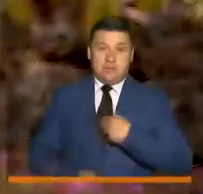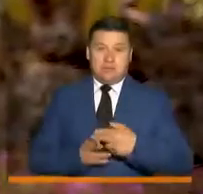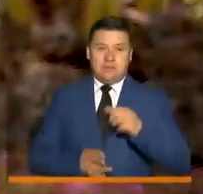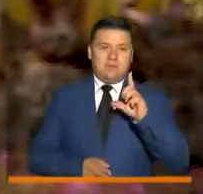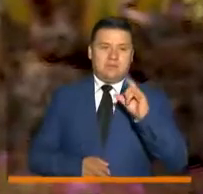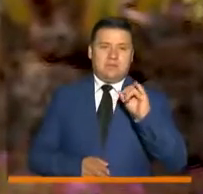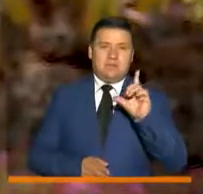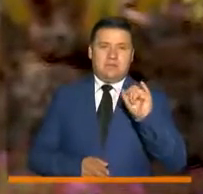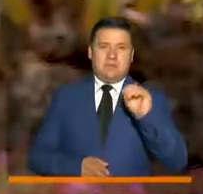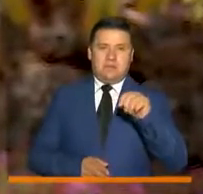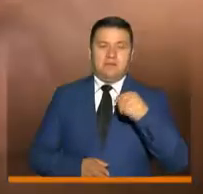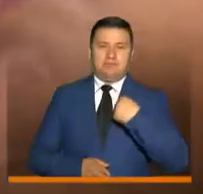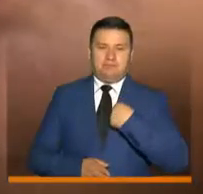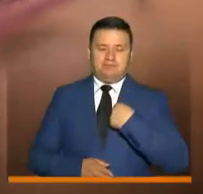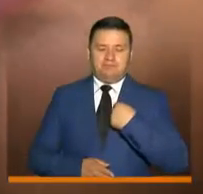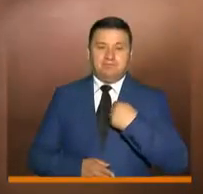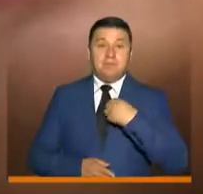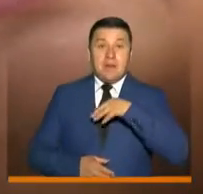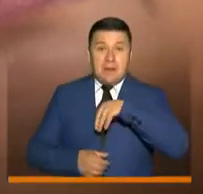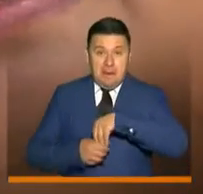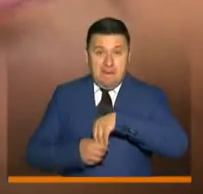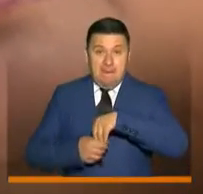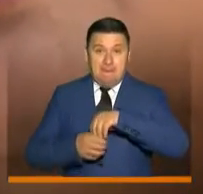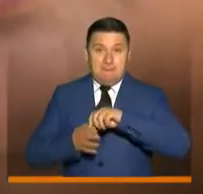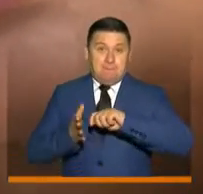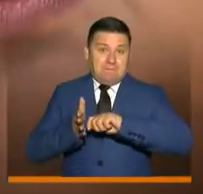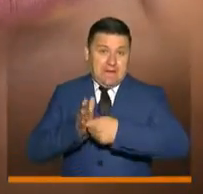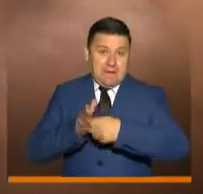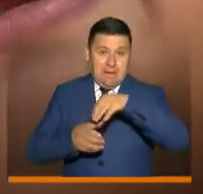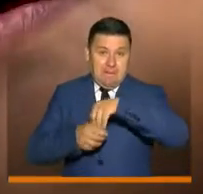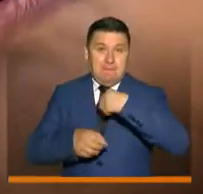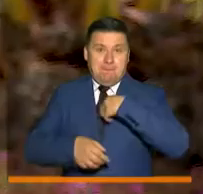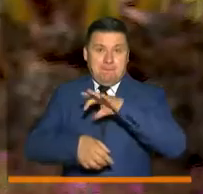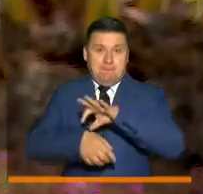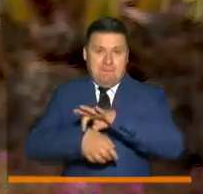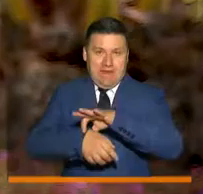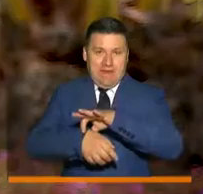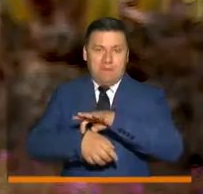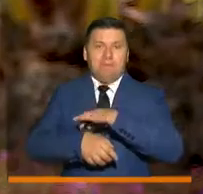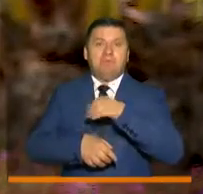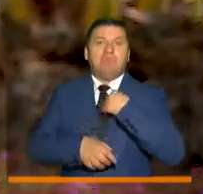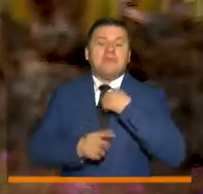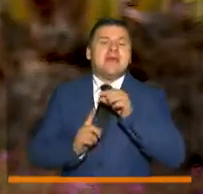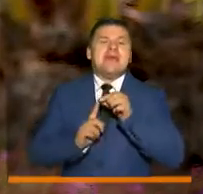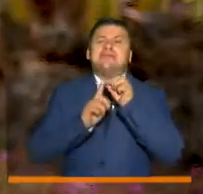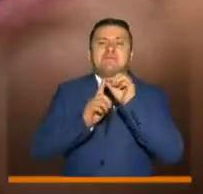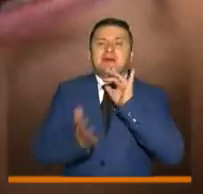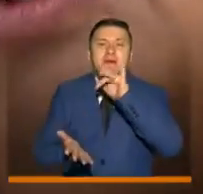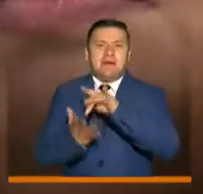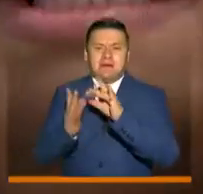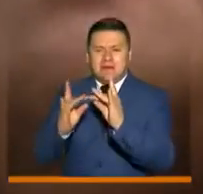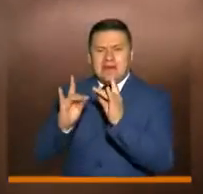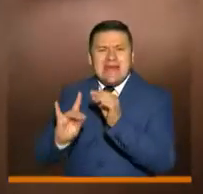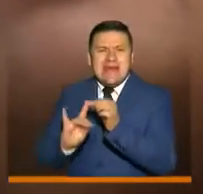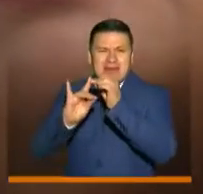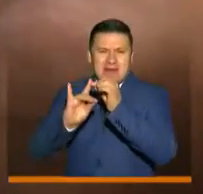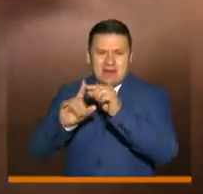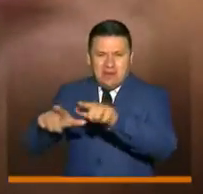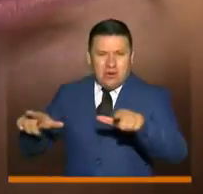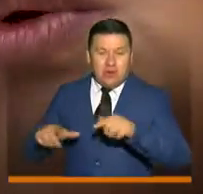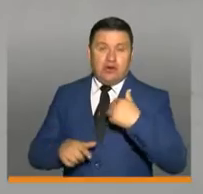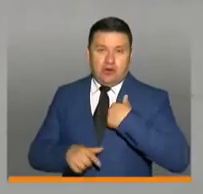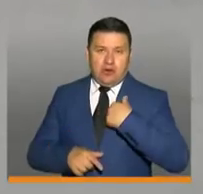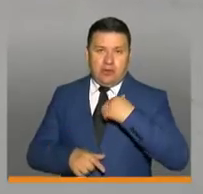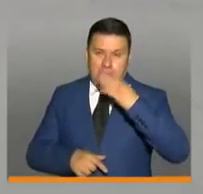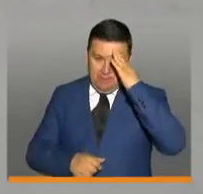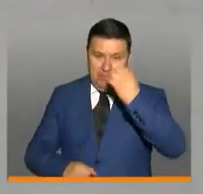soy Lilian Muñoz Marrugo, soy médico internista y soy fellow de cuidado intensivo. En el Hospital Militar trabajo